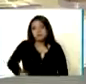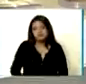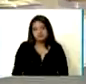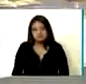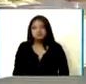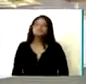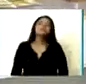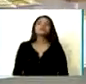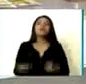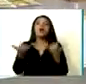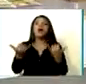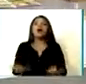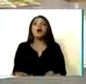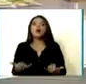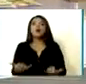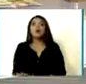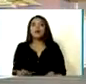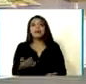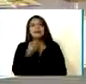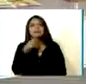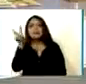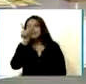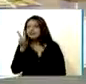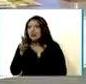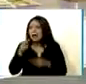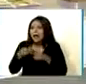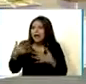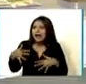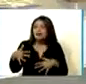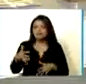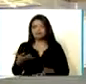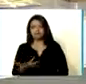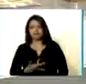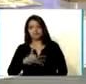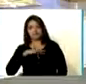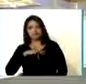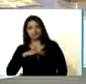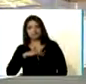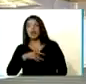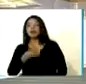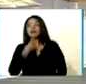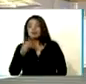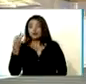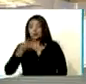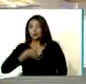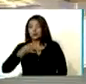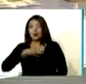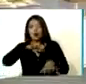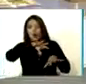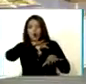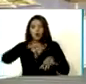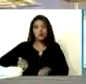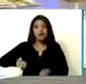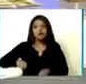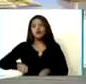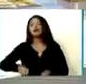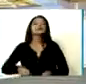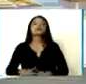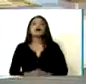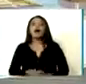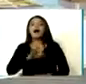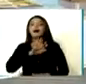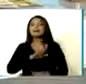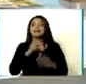Recientemente declararon a nuestro país como una amenaza, un ultimátum inusual, expresiones del más puro coloniaje imperial que ha caracterizado